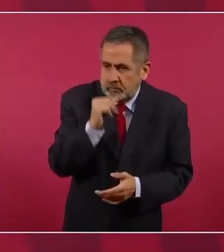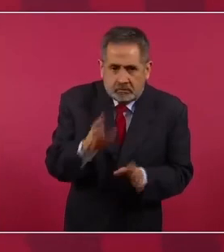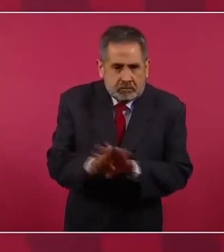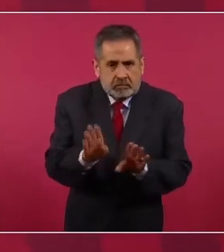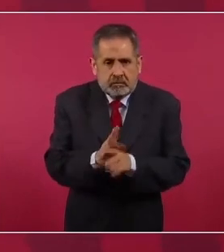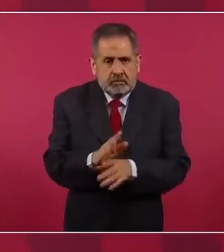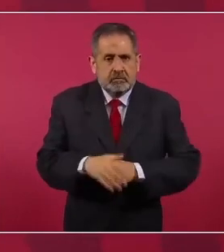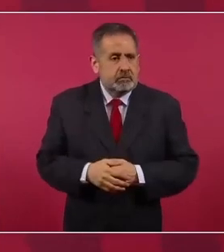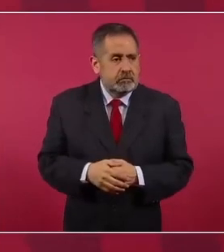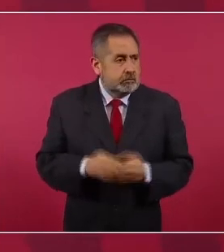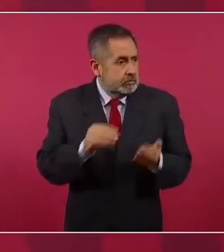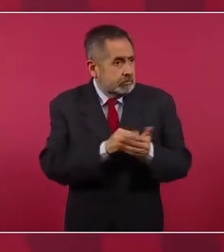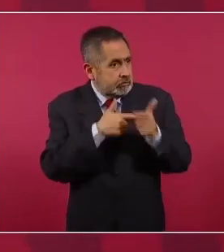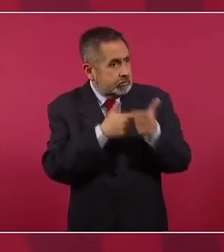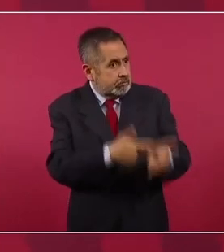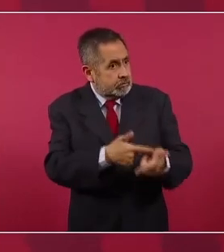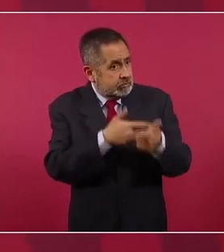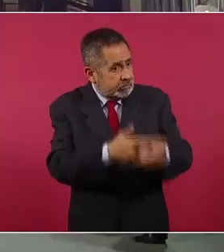y van a seguir?